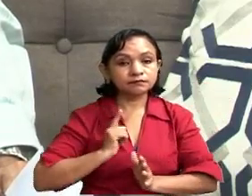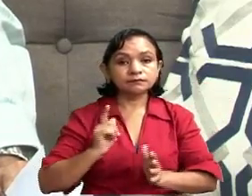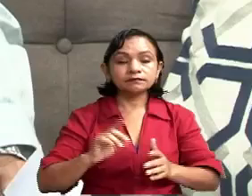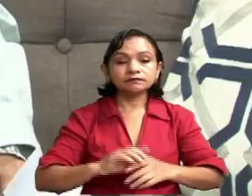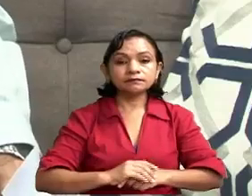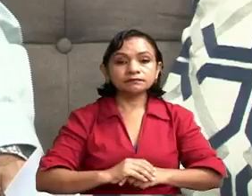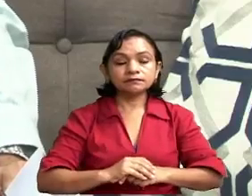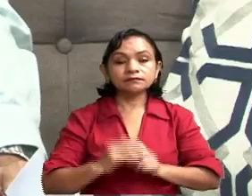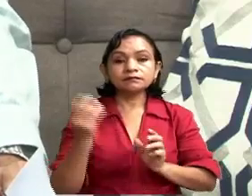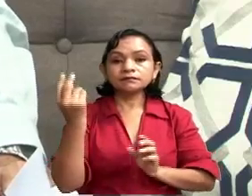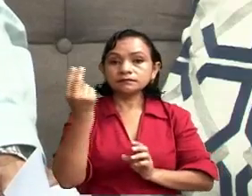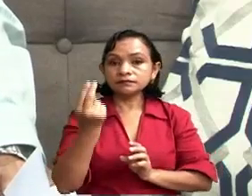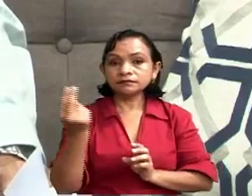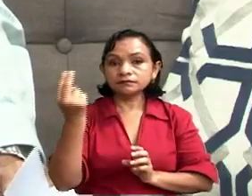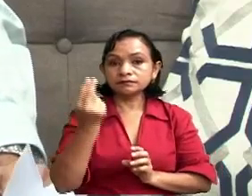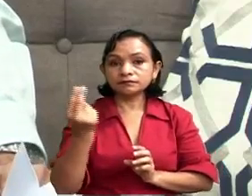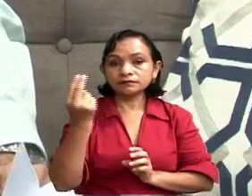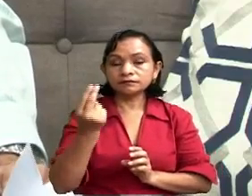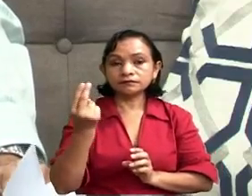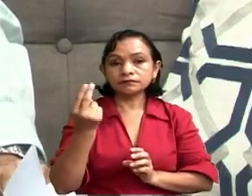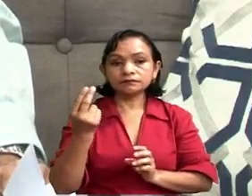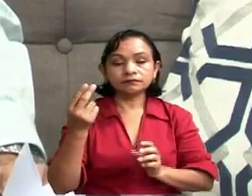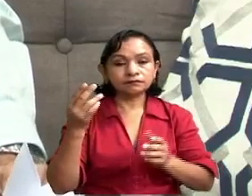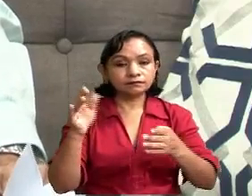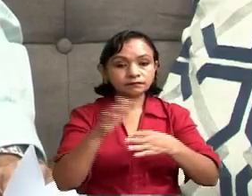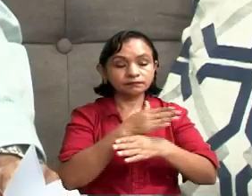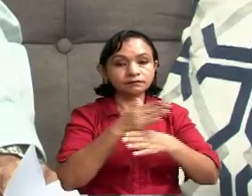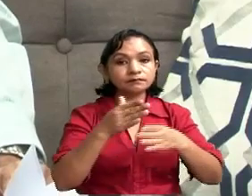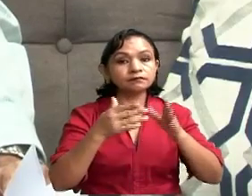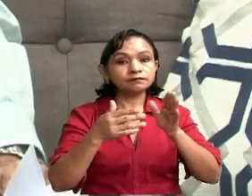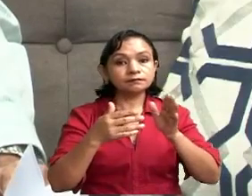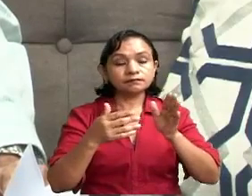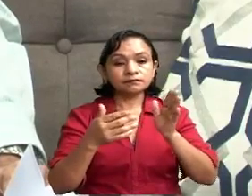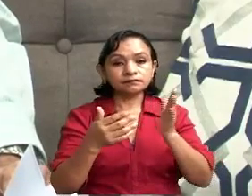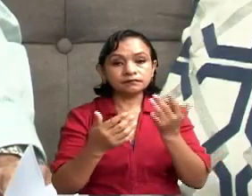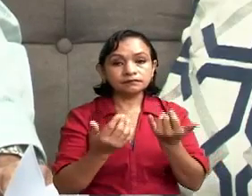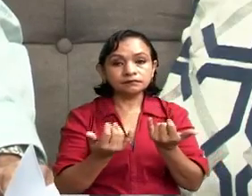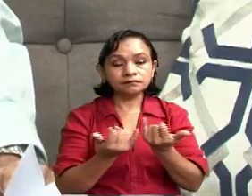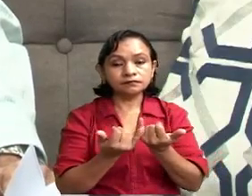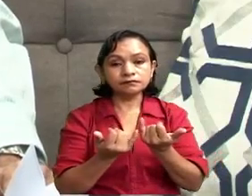que se utilizan para estos renglones. Por ejemplo,